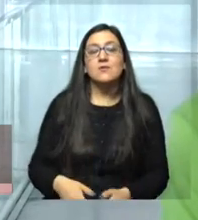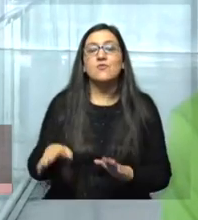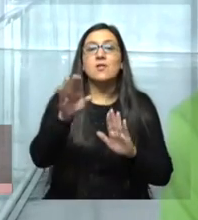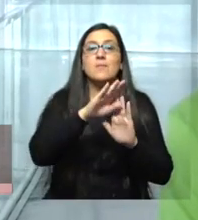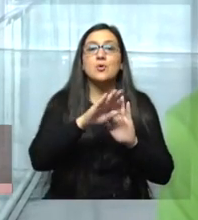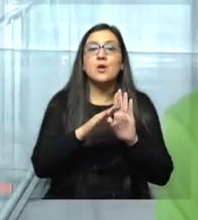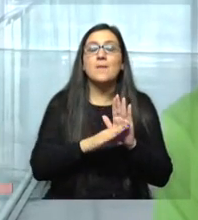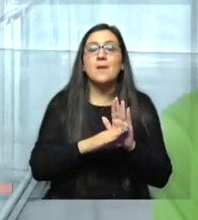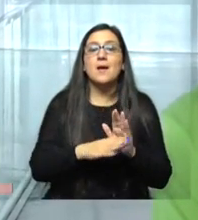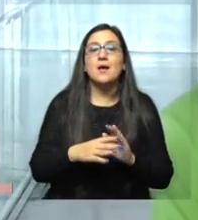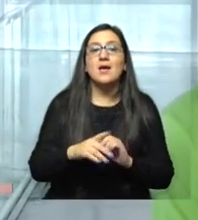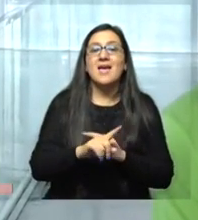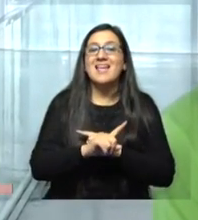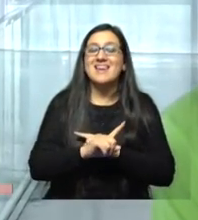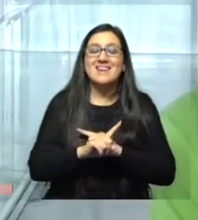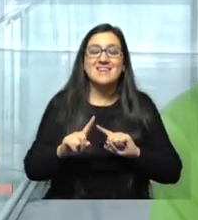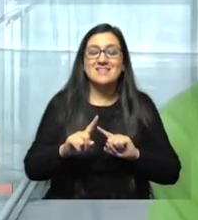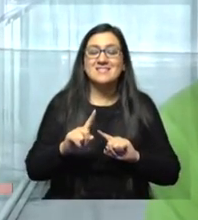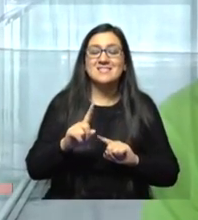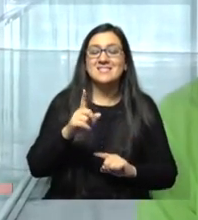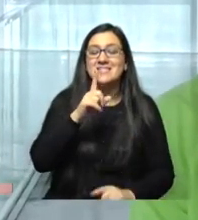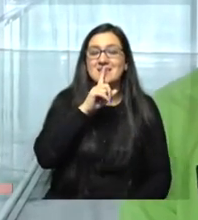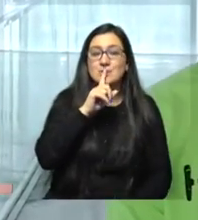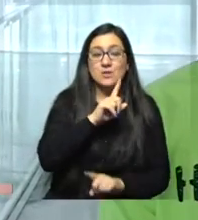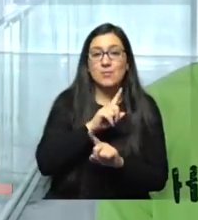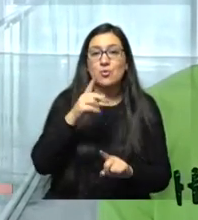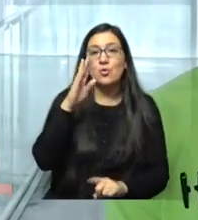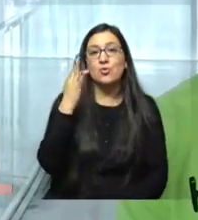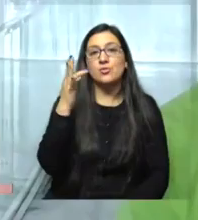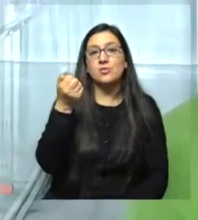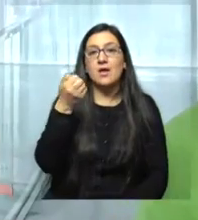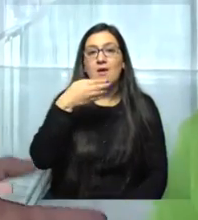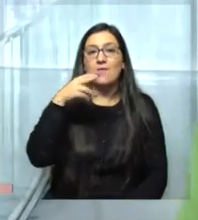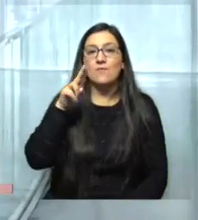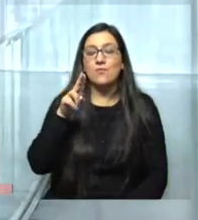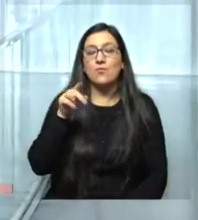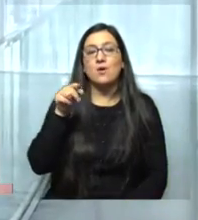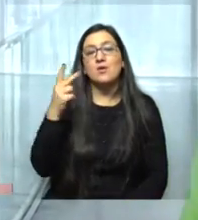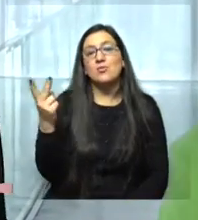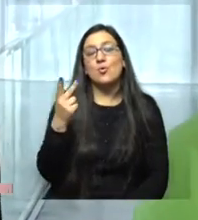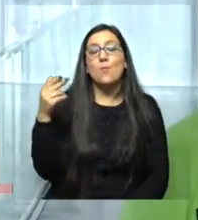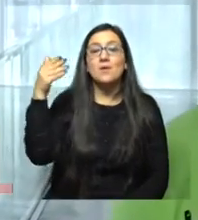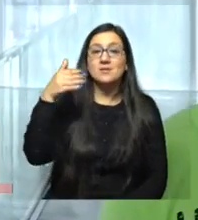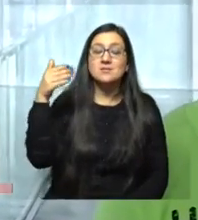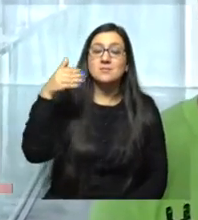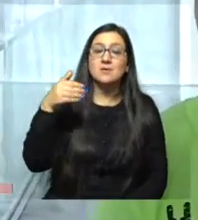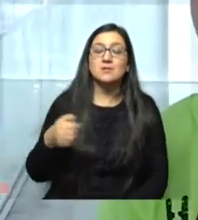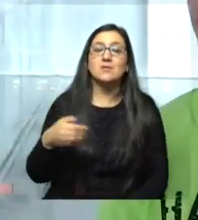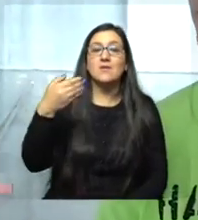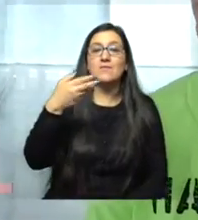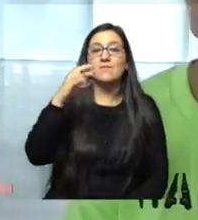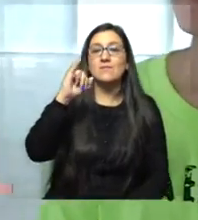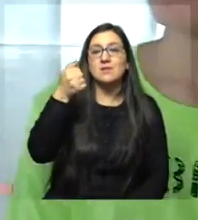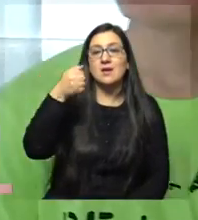Ni Silencio Ni Tabú, y para hablar de este tema estamos con dos de los participantes, Brian Nicora y Lucía Brunelli, dos jóvenes que vinieron